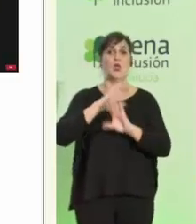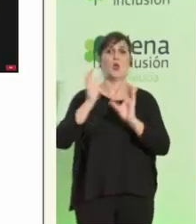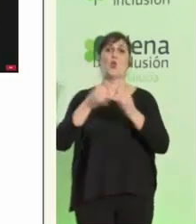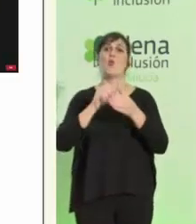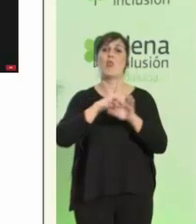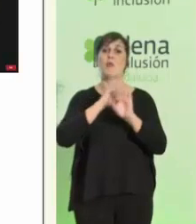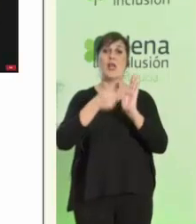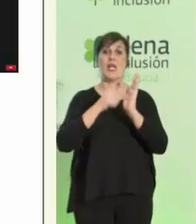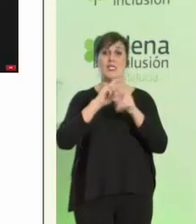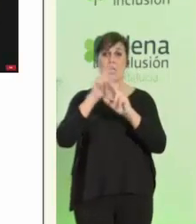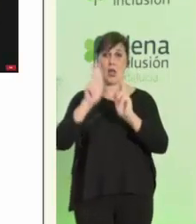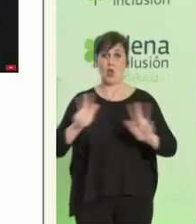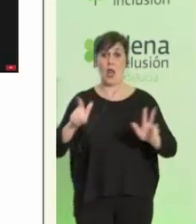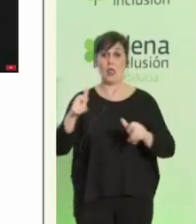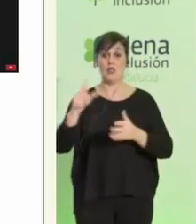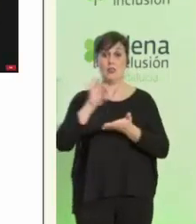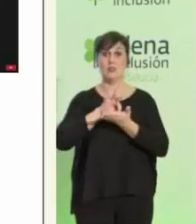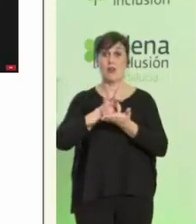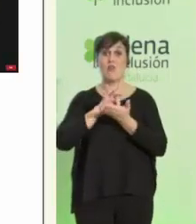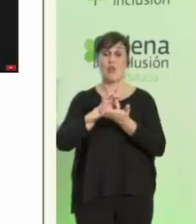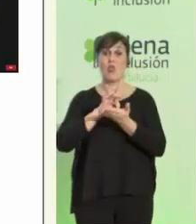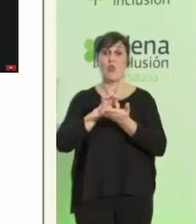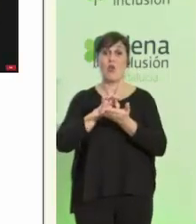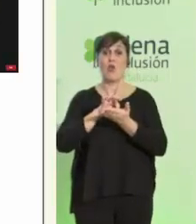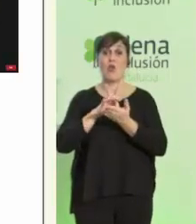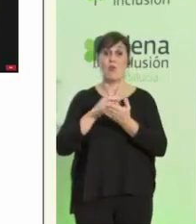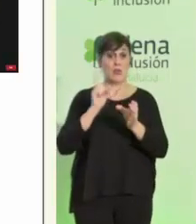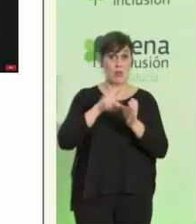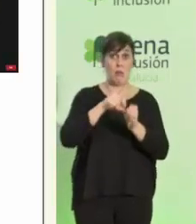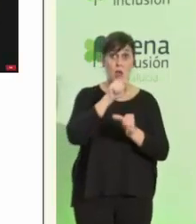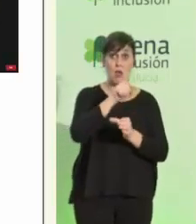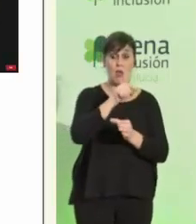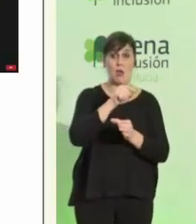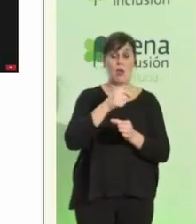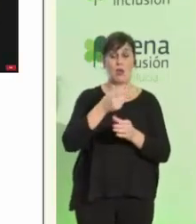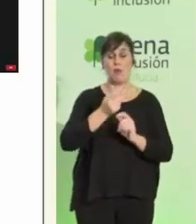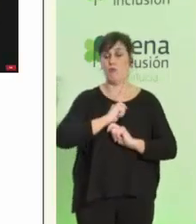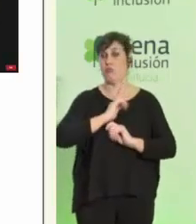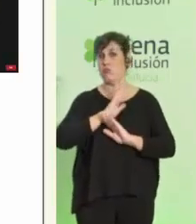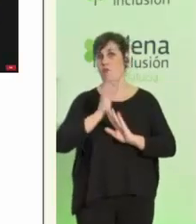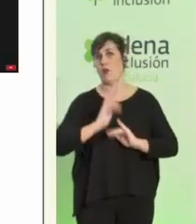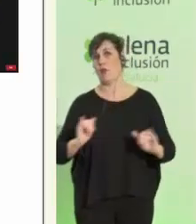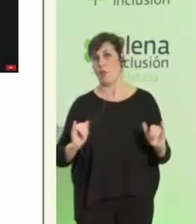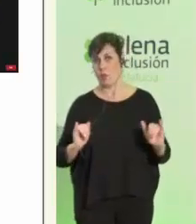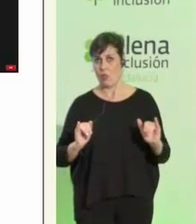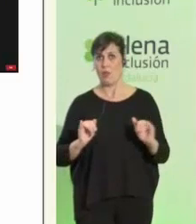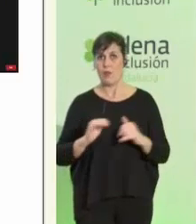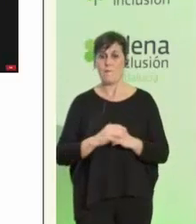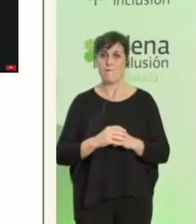El servicio, desde luego, formar parte de ese grupo me ha hecho muy feliz.